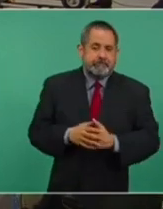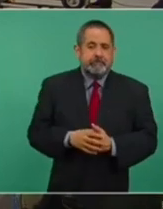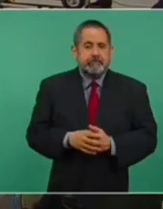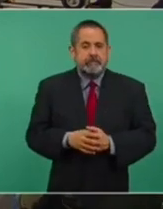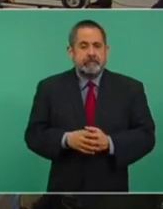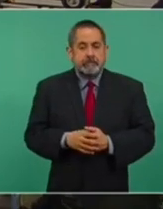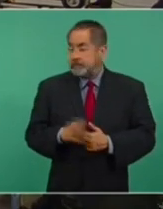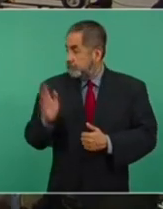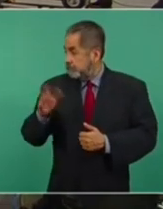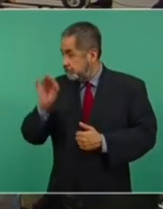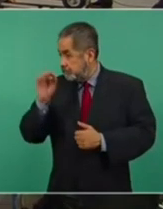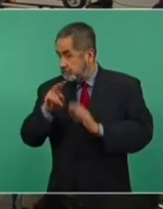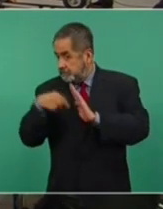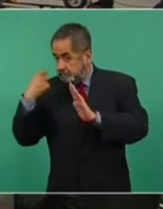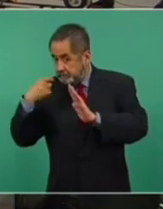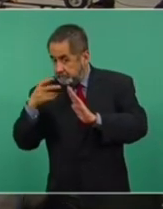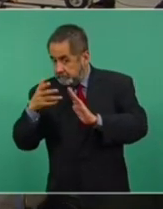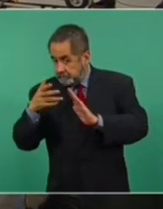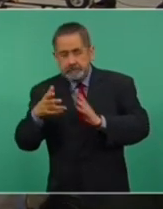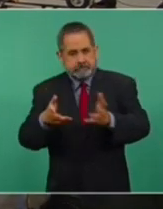¿Encontraron el video?